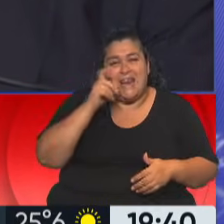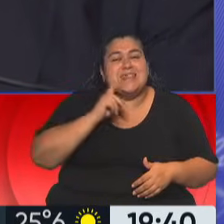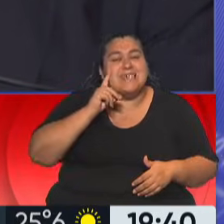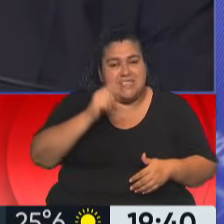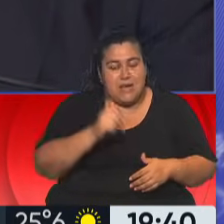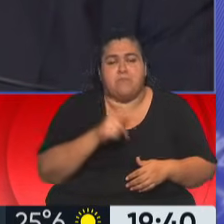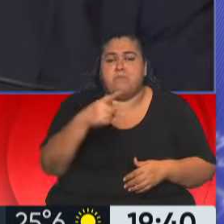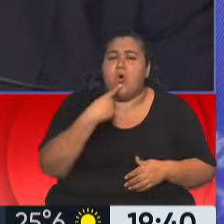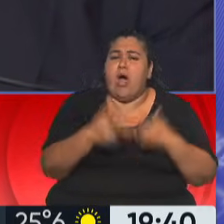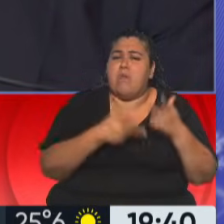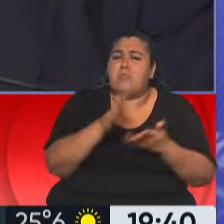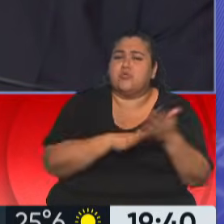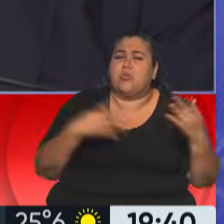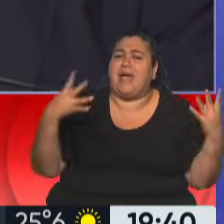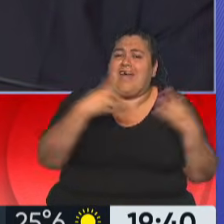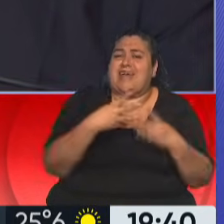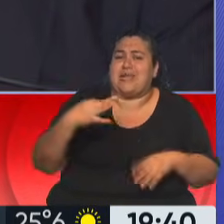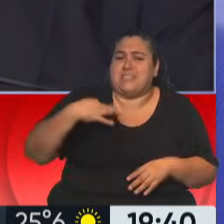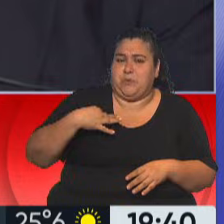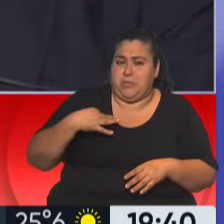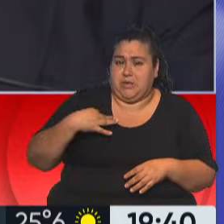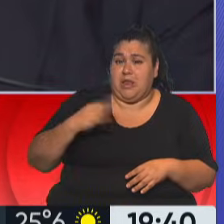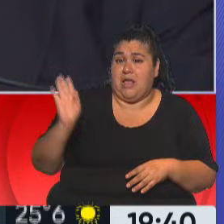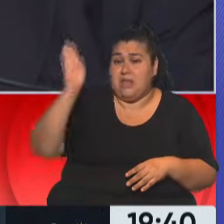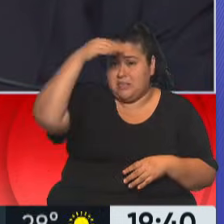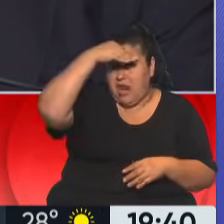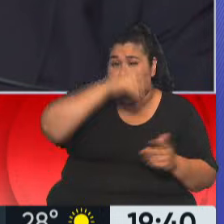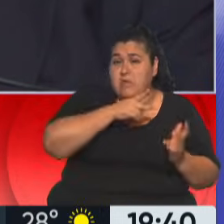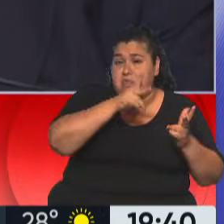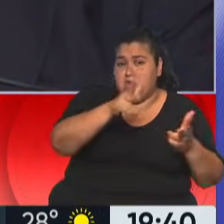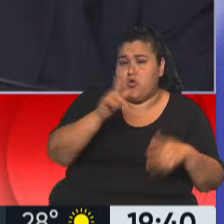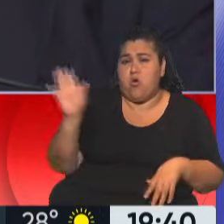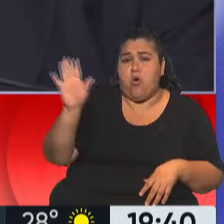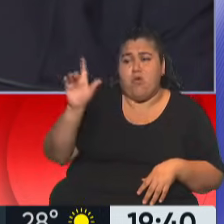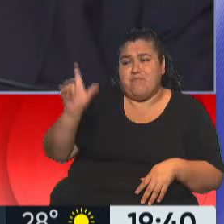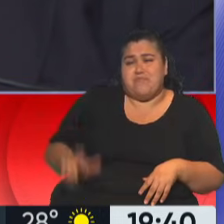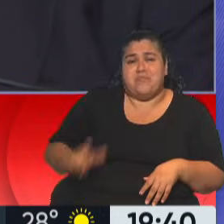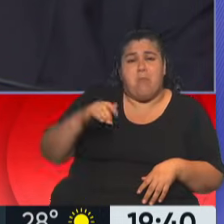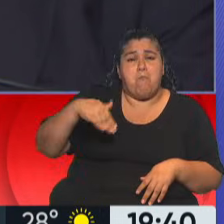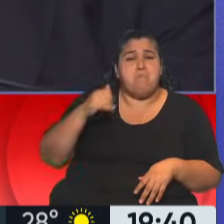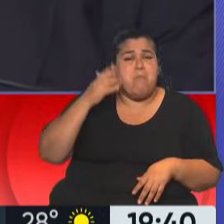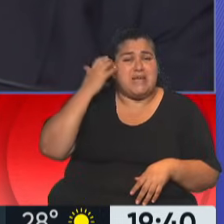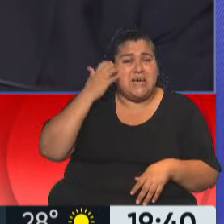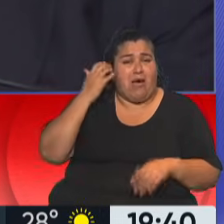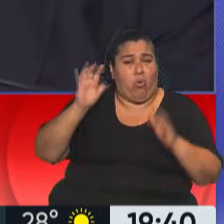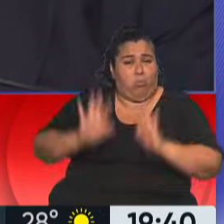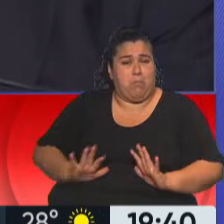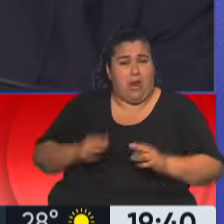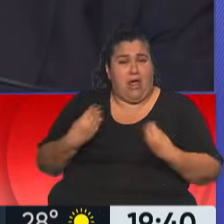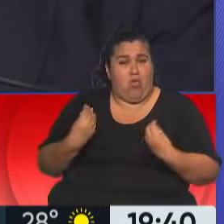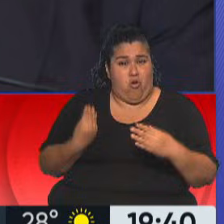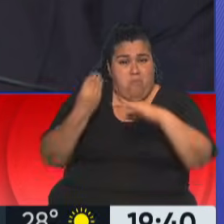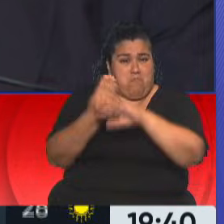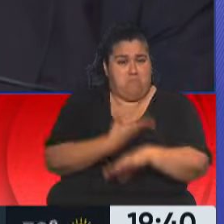hablaba o llamó la atención cuando Trump dijo que María Corina Machado quizás no estaba lista ahora para este gobierno de transición. ¿Crees que ahí hubo